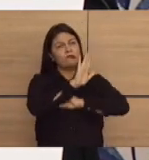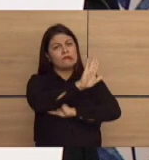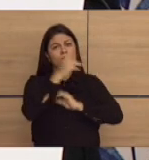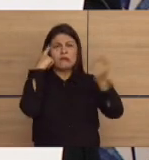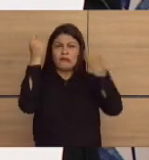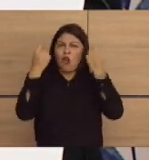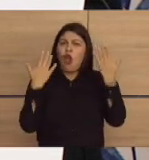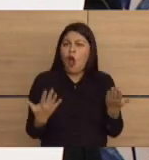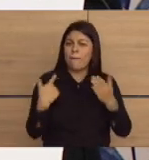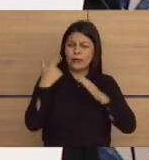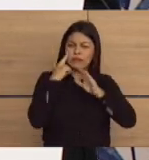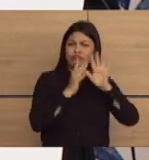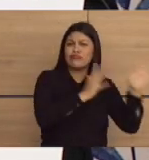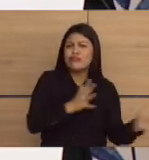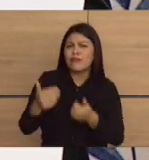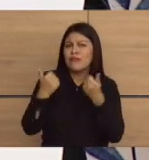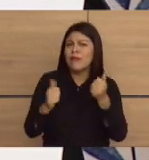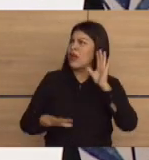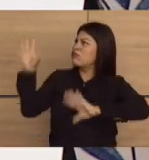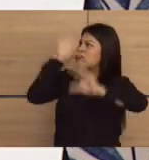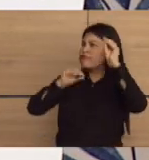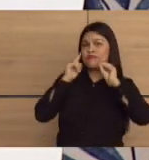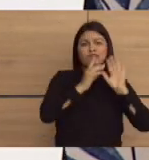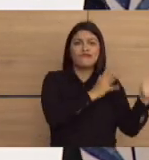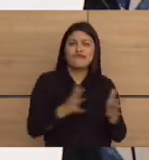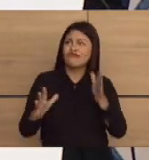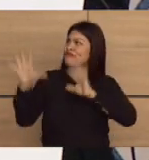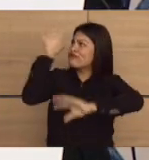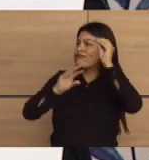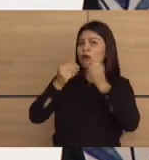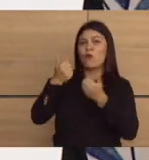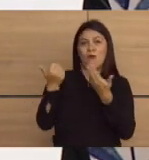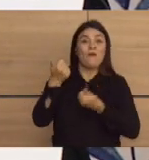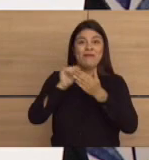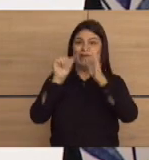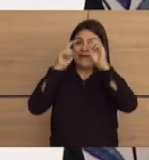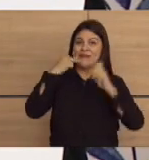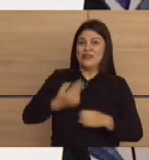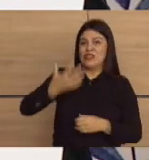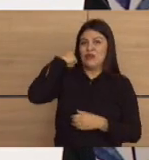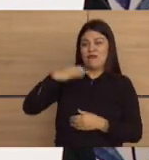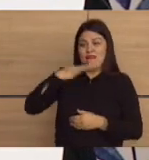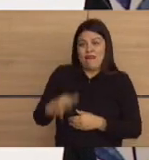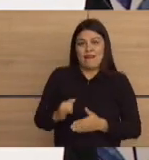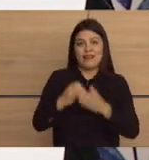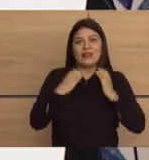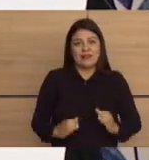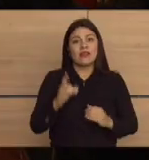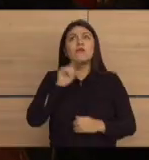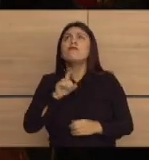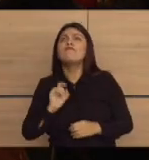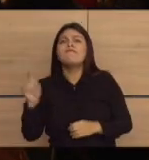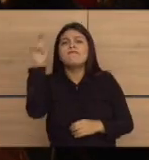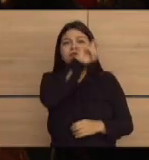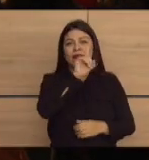de las enseñanzas y el aprendizaje de la historia, la ética y la ciudadanía en los distintos territorios y, por supuesto,